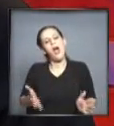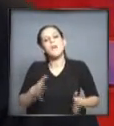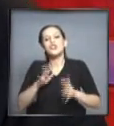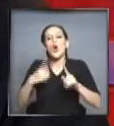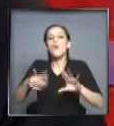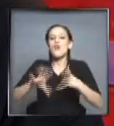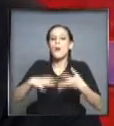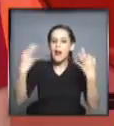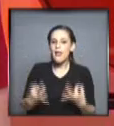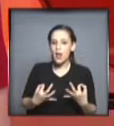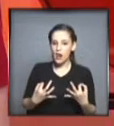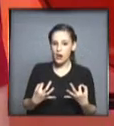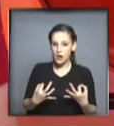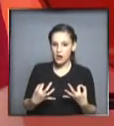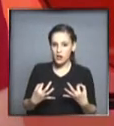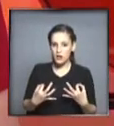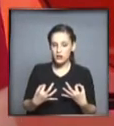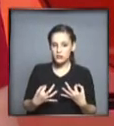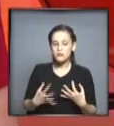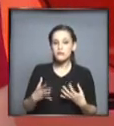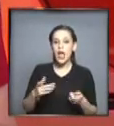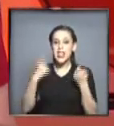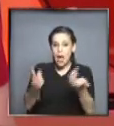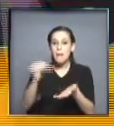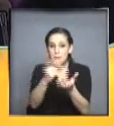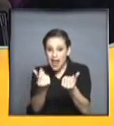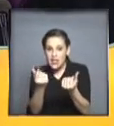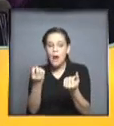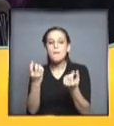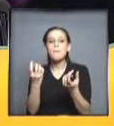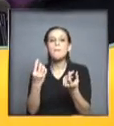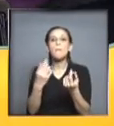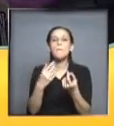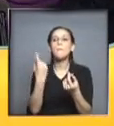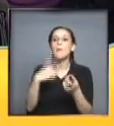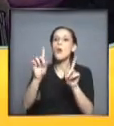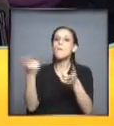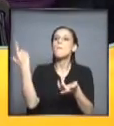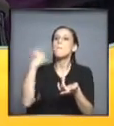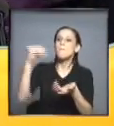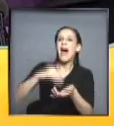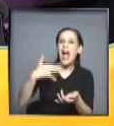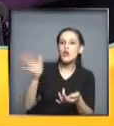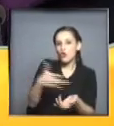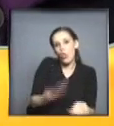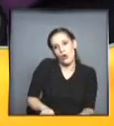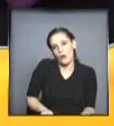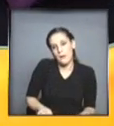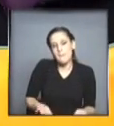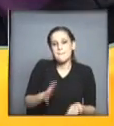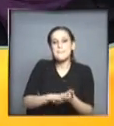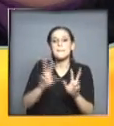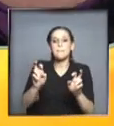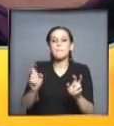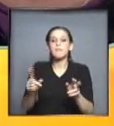inflación hizo que bajen los sueldos. Se emiten dinero porque no pueden sostener. Bueno, sobre la inflación, pero el nivel de salarios o sea, pareciera ser que sobre la inflación